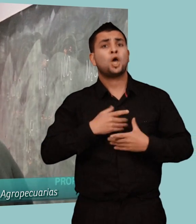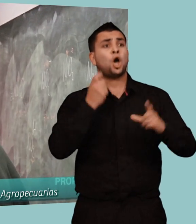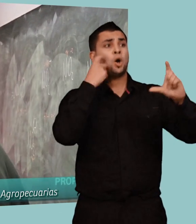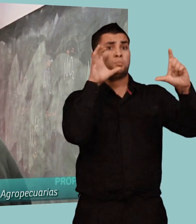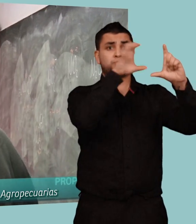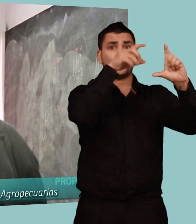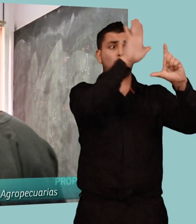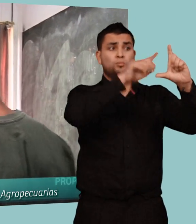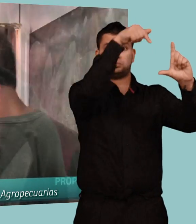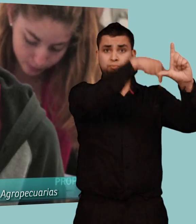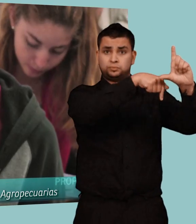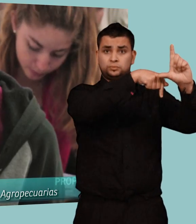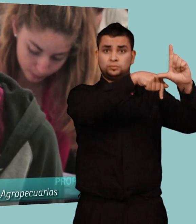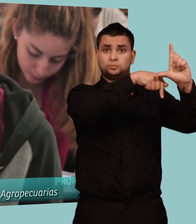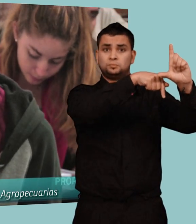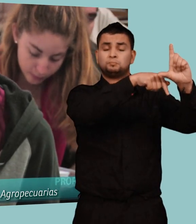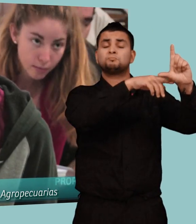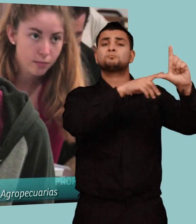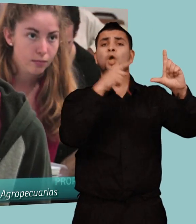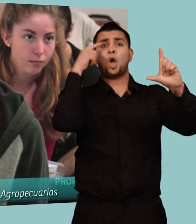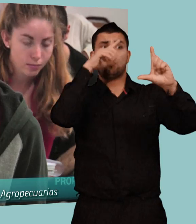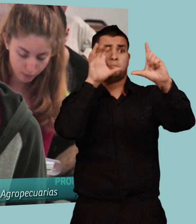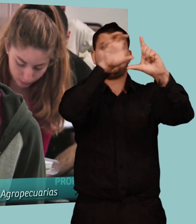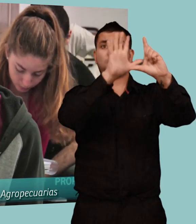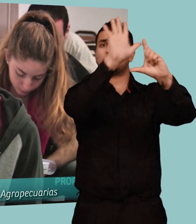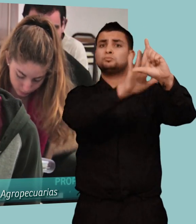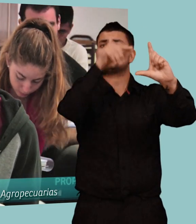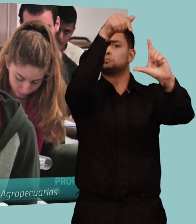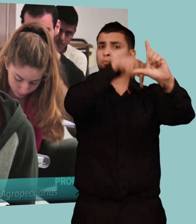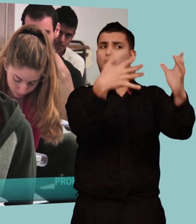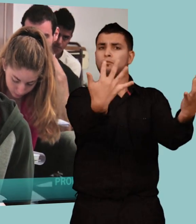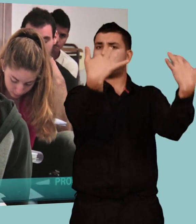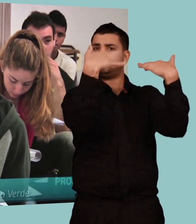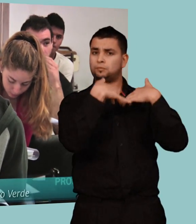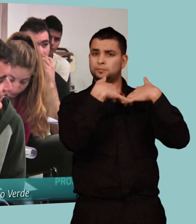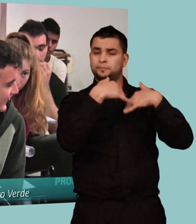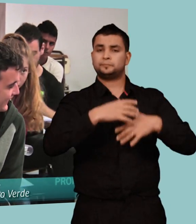y también estamos viendo algunos correntinos del sur de Corrientes que también están acercándose.